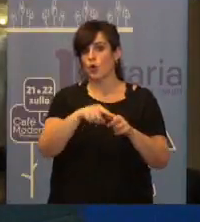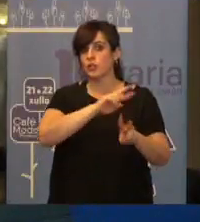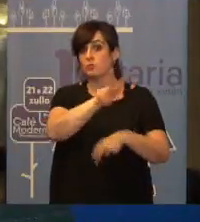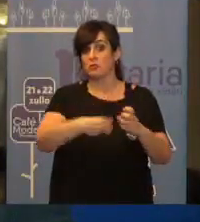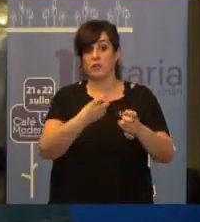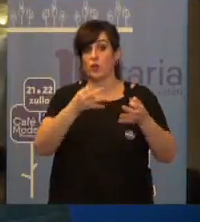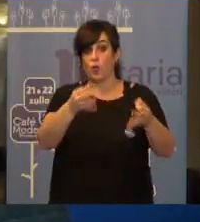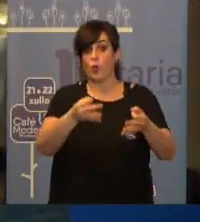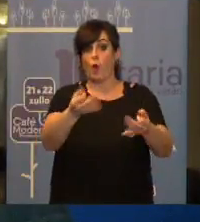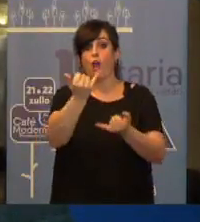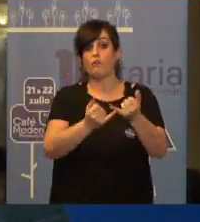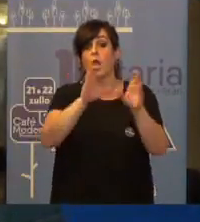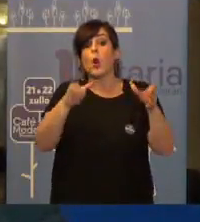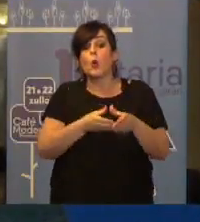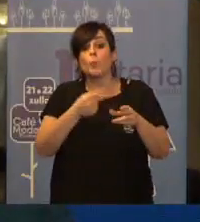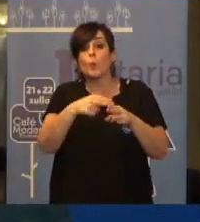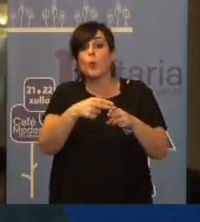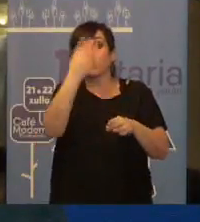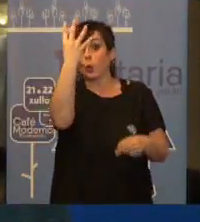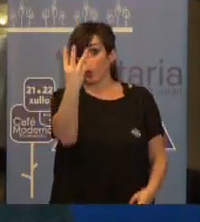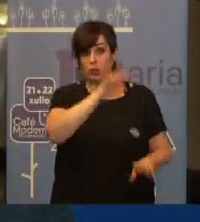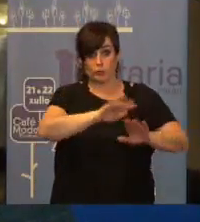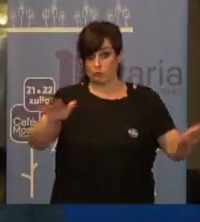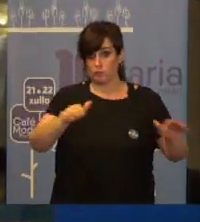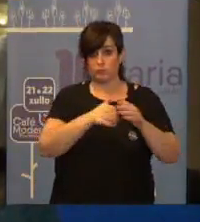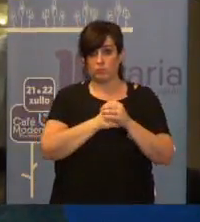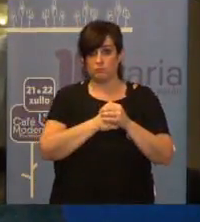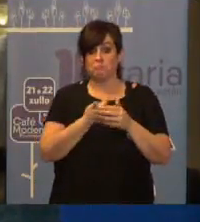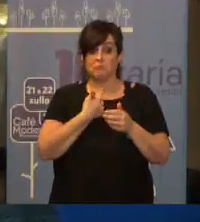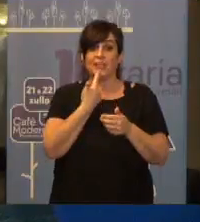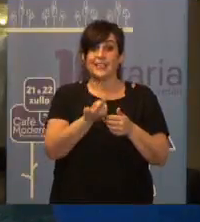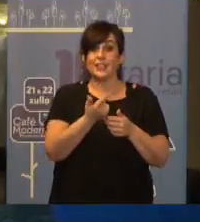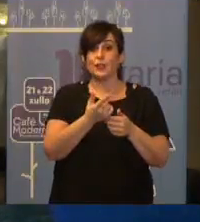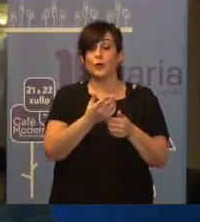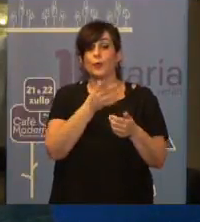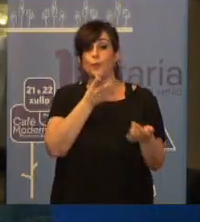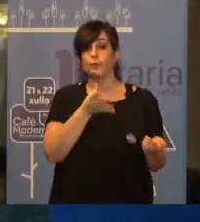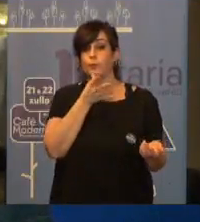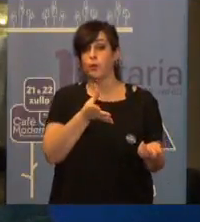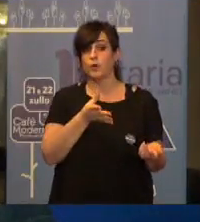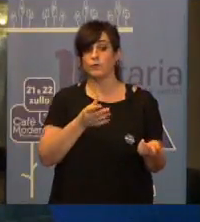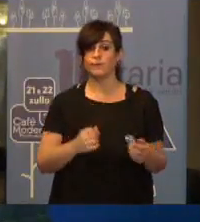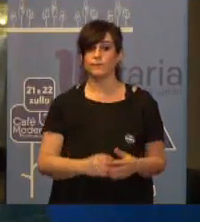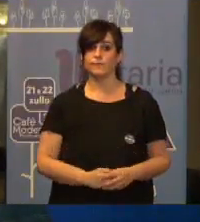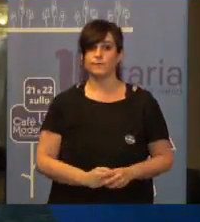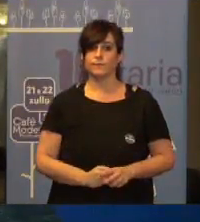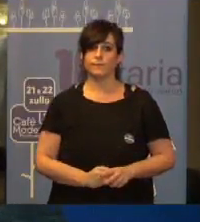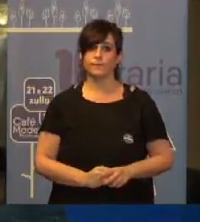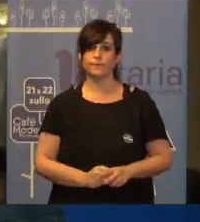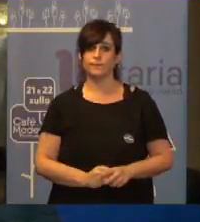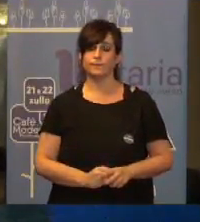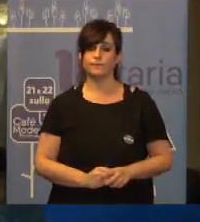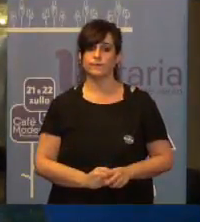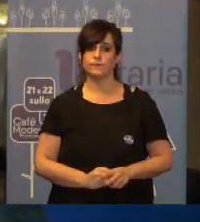hai 4. Quero dicir con isto, ou dito ao revés, outra vez, que despois de que se parara